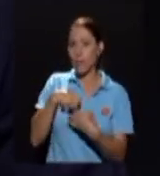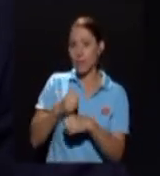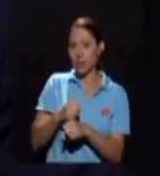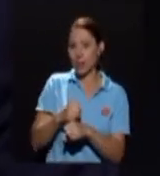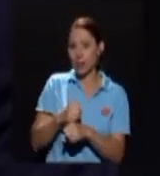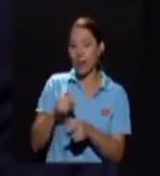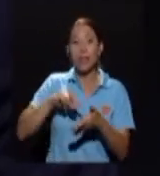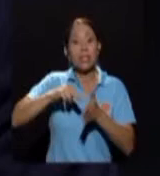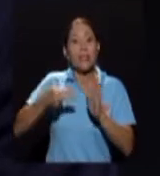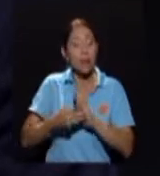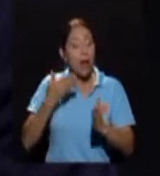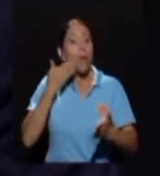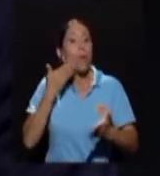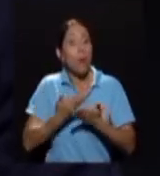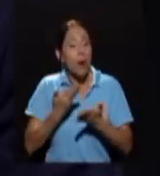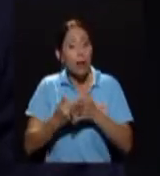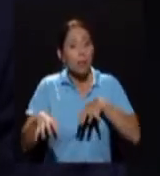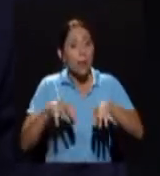a buenas prácticas de documentación.